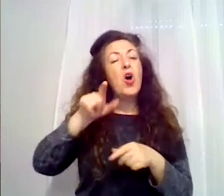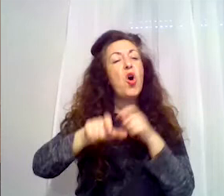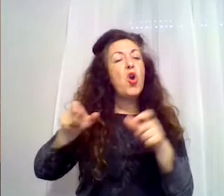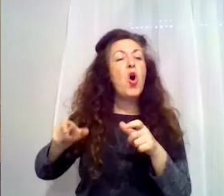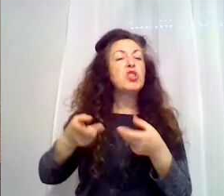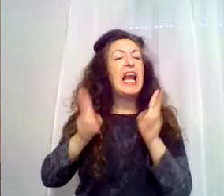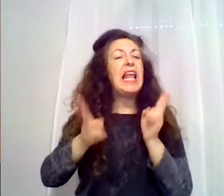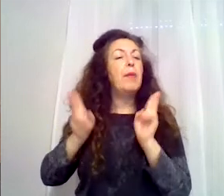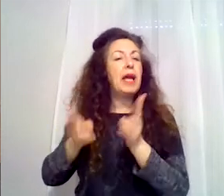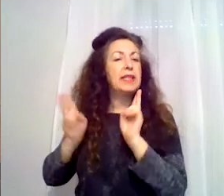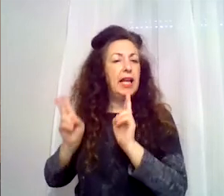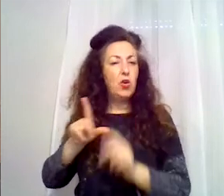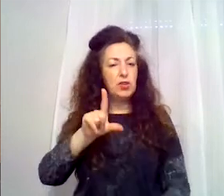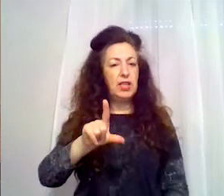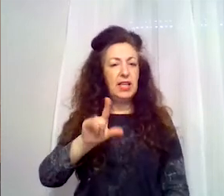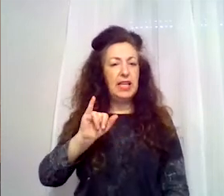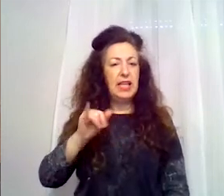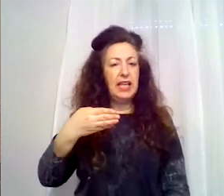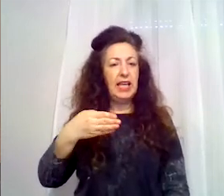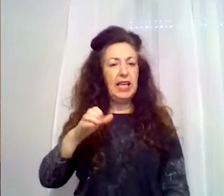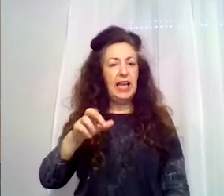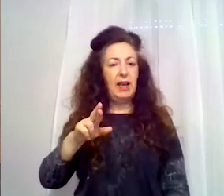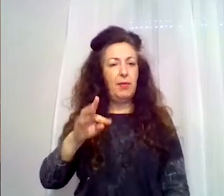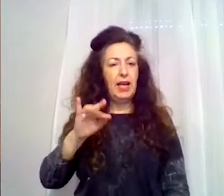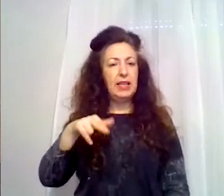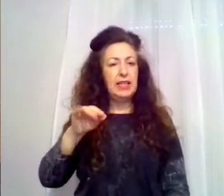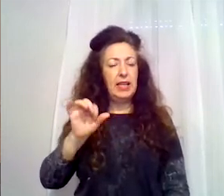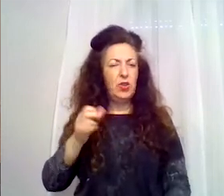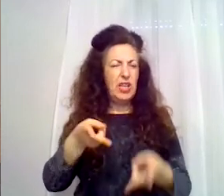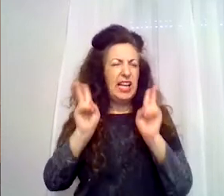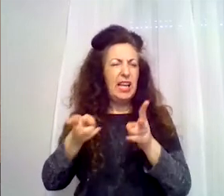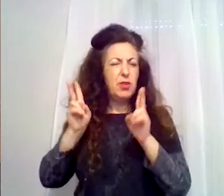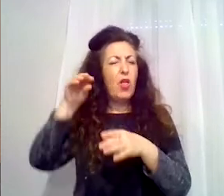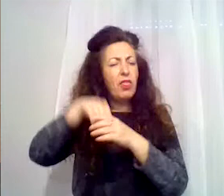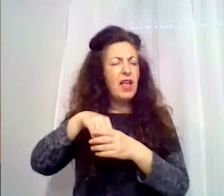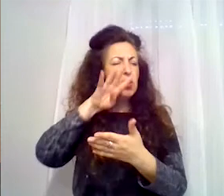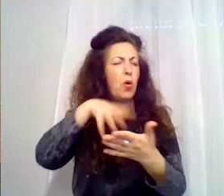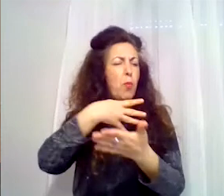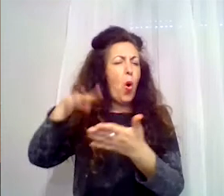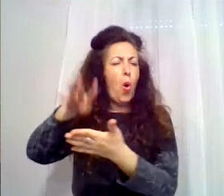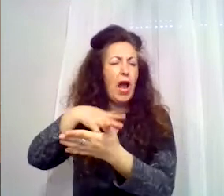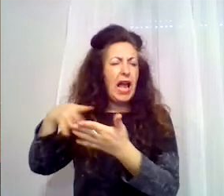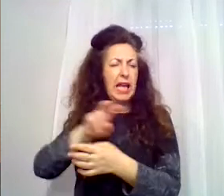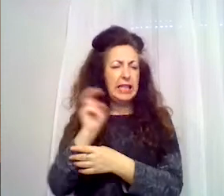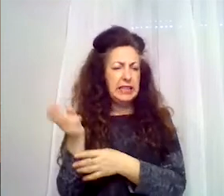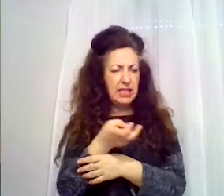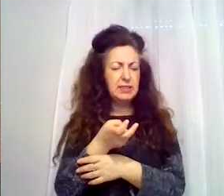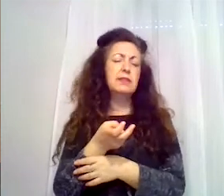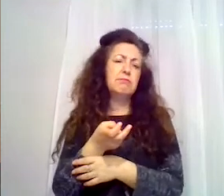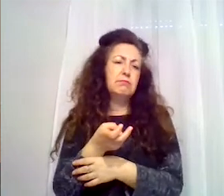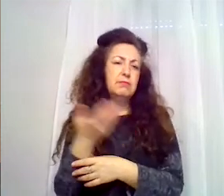he mencionado, por decir, a tres genios de la pintura y de la escultura, Miguel Ángel,